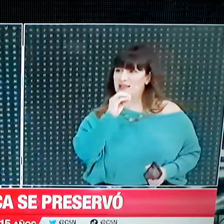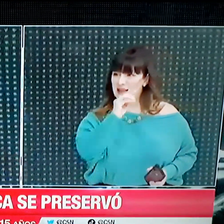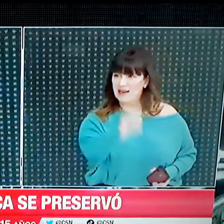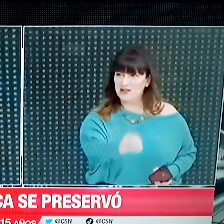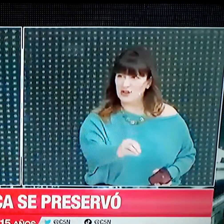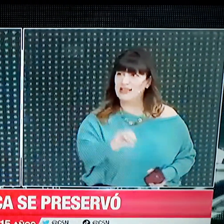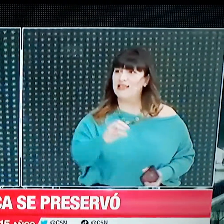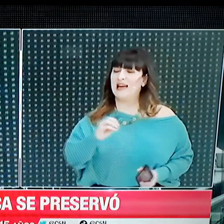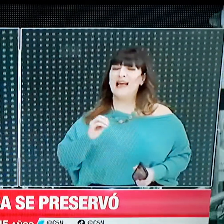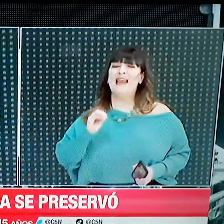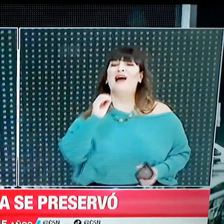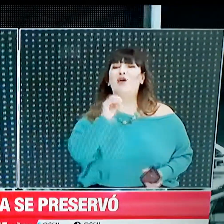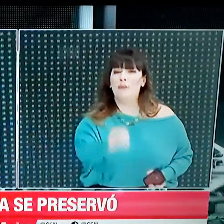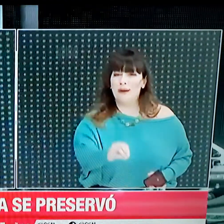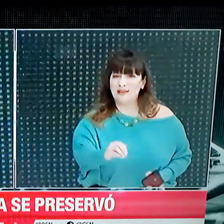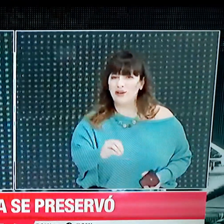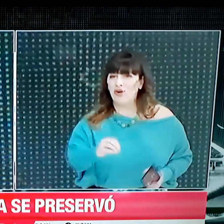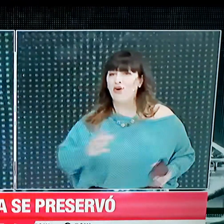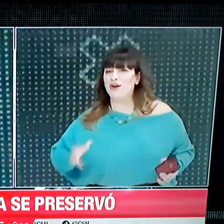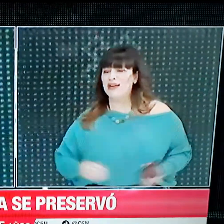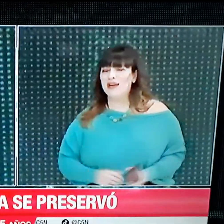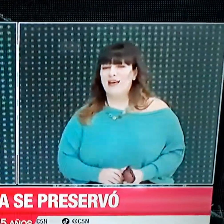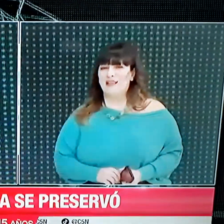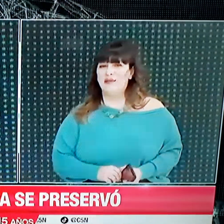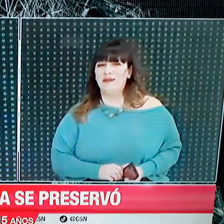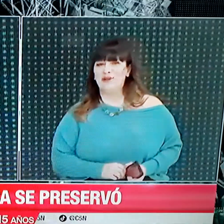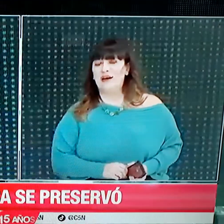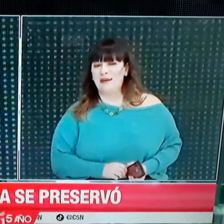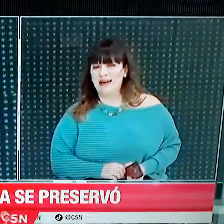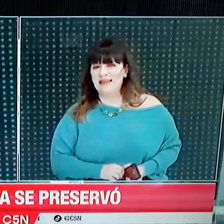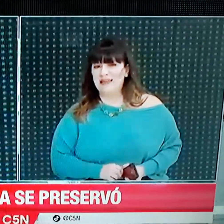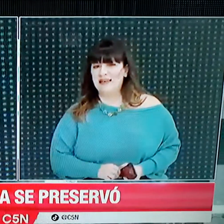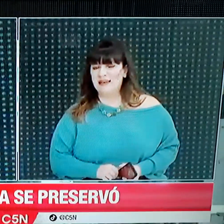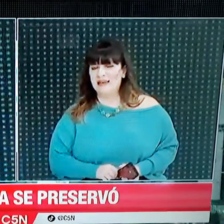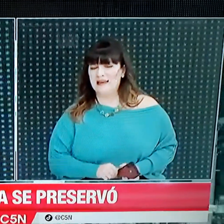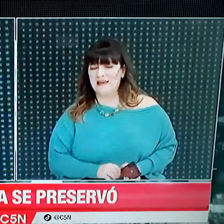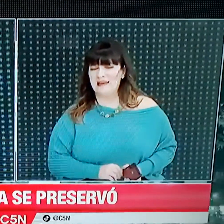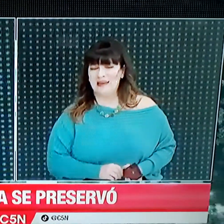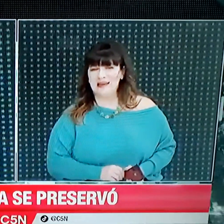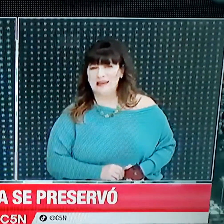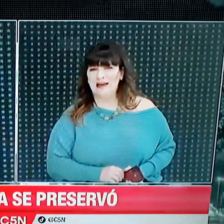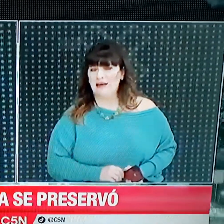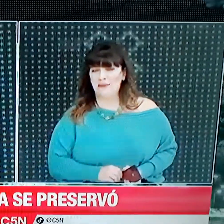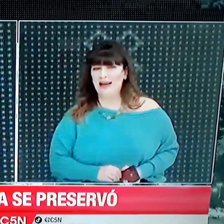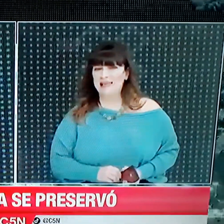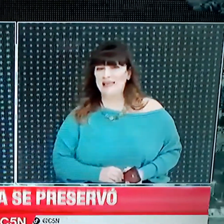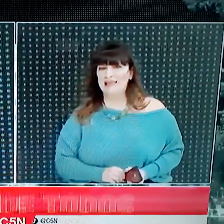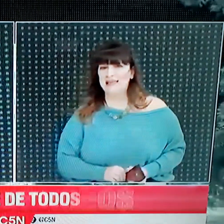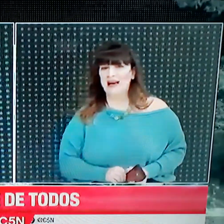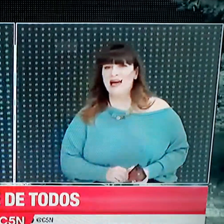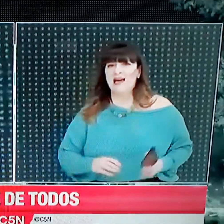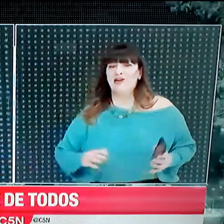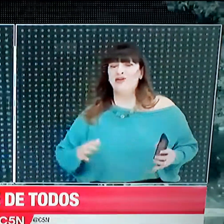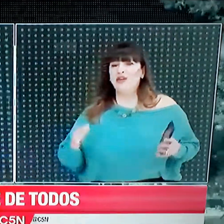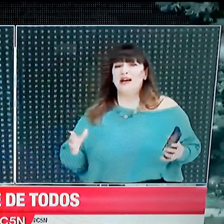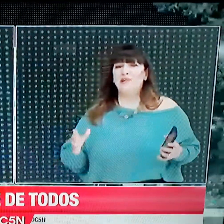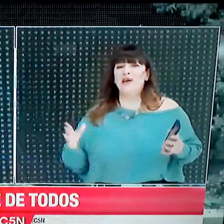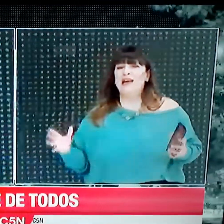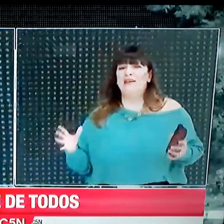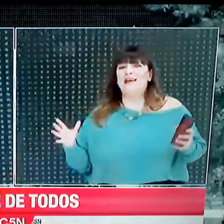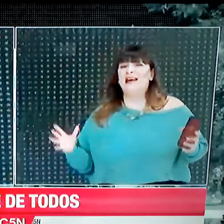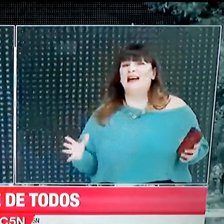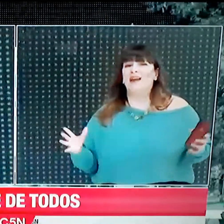derecha negacionista, la combatió. Hoy Demetri Ramain en la plaza decía, no